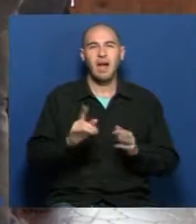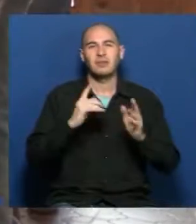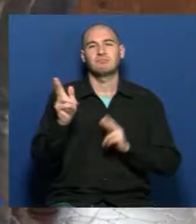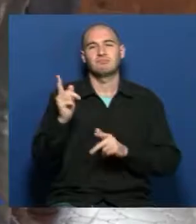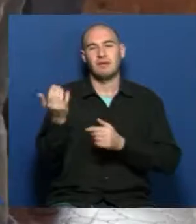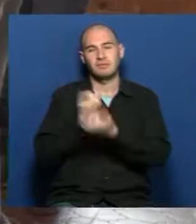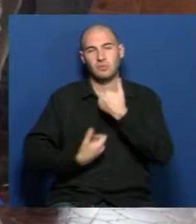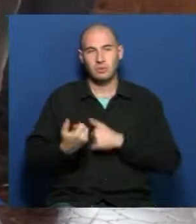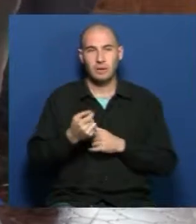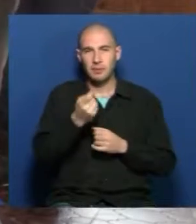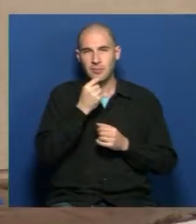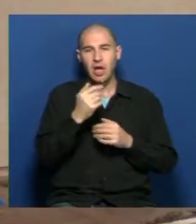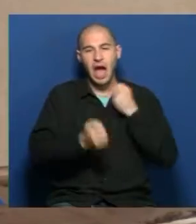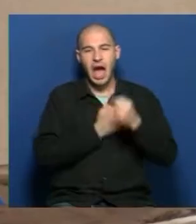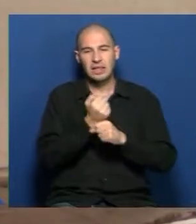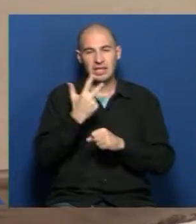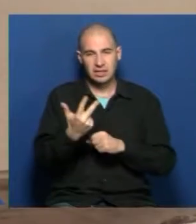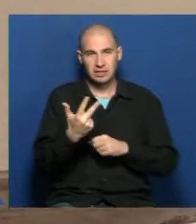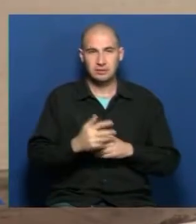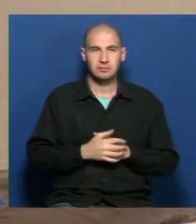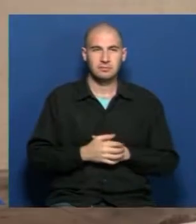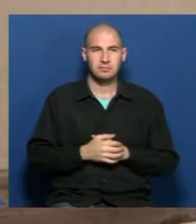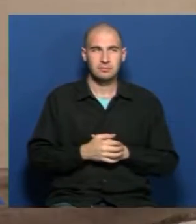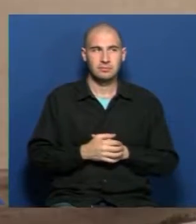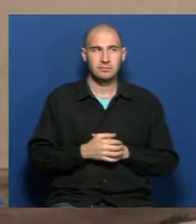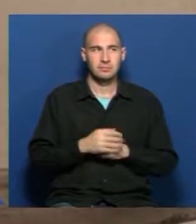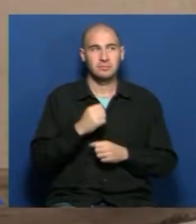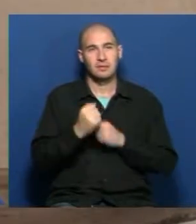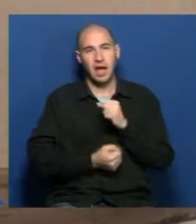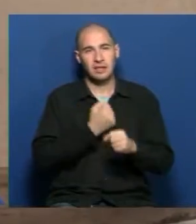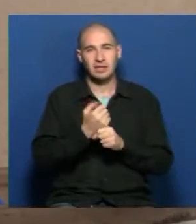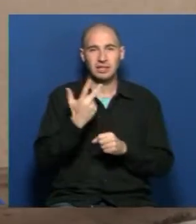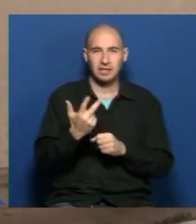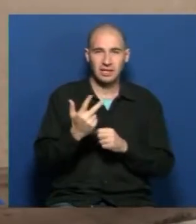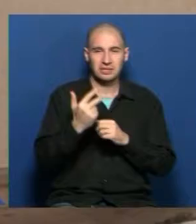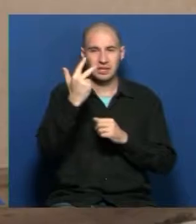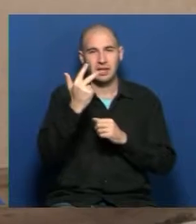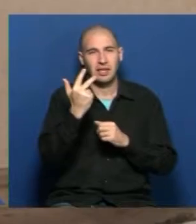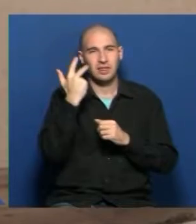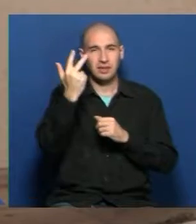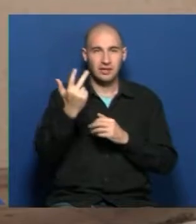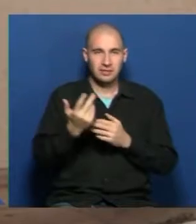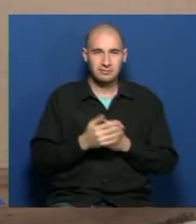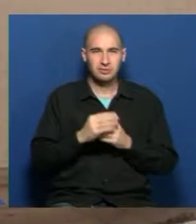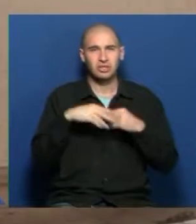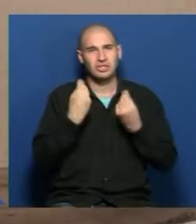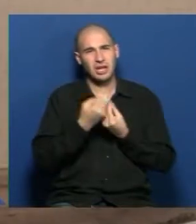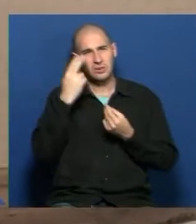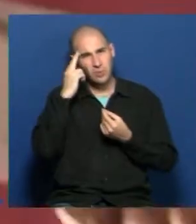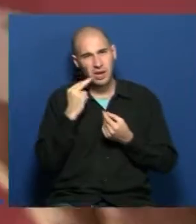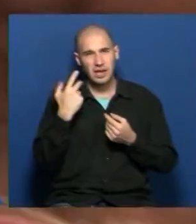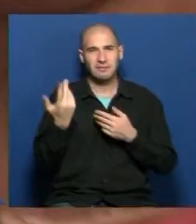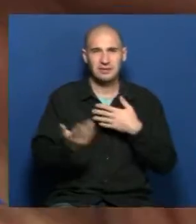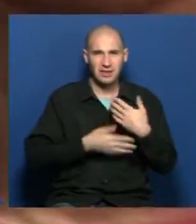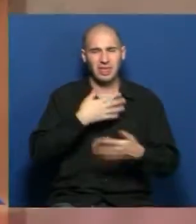dicen, bueno, puede ser hasta 3. Bueno, hasta 3 más arriba, son 9